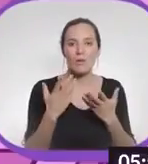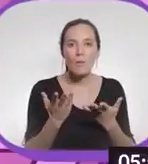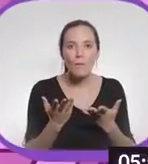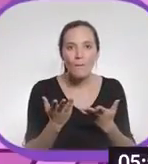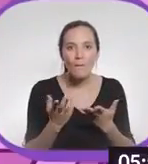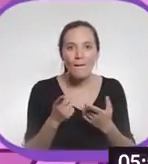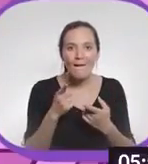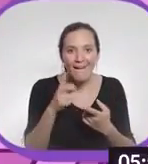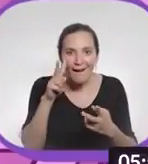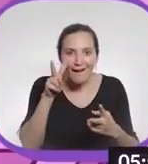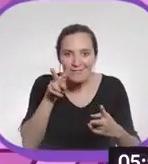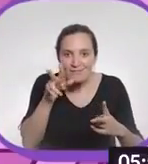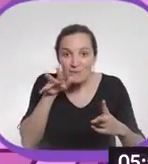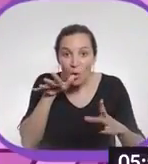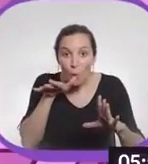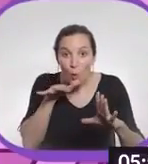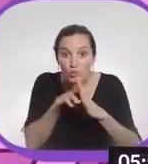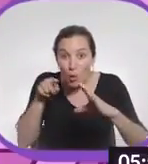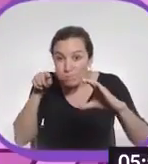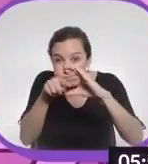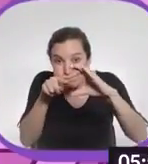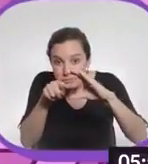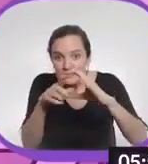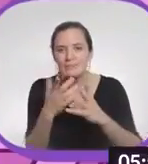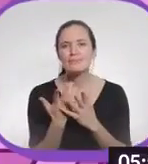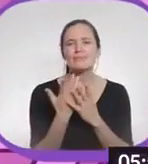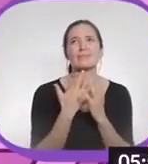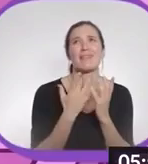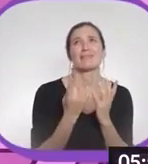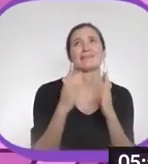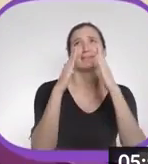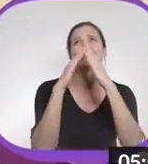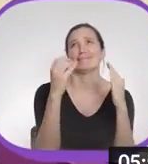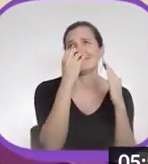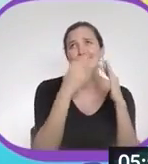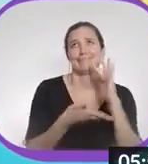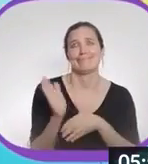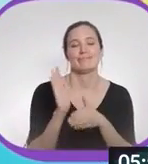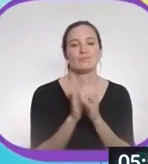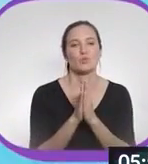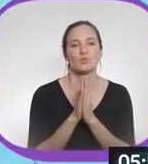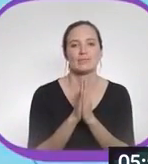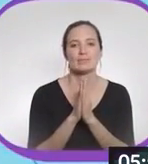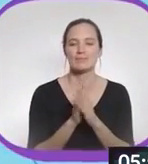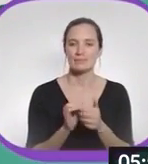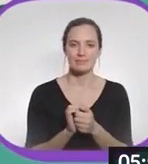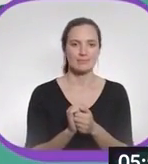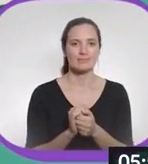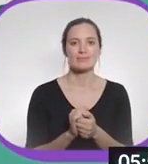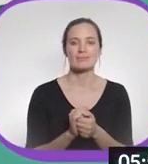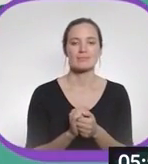¡Wow! ¡El filete dio justo en el blanco! ¡Oh! ¡Deseo que el circo se vaya! Se fue por completo.